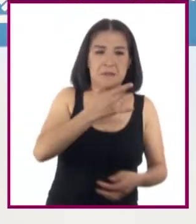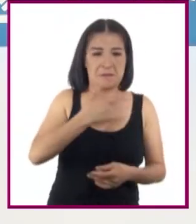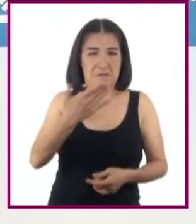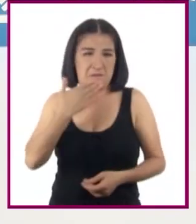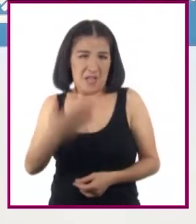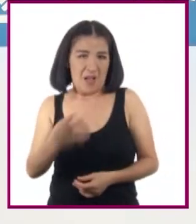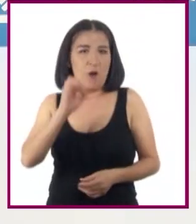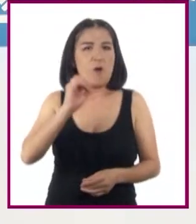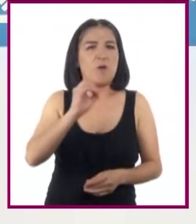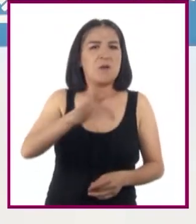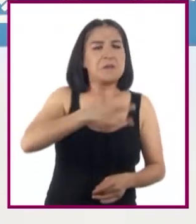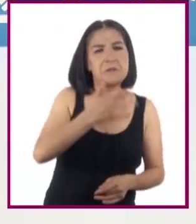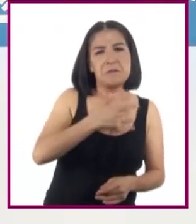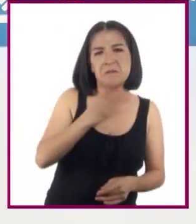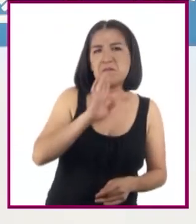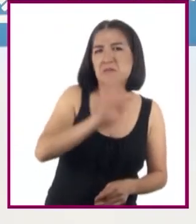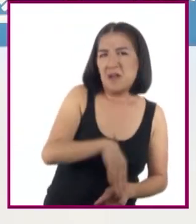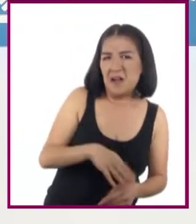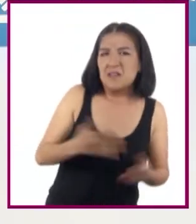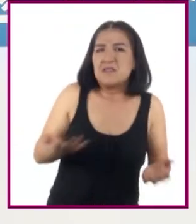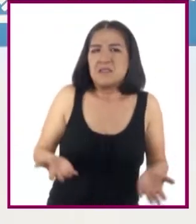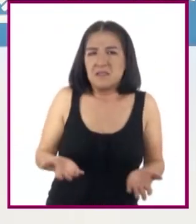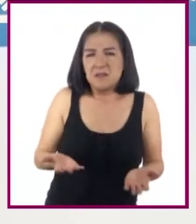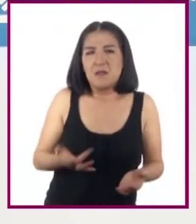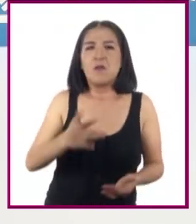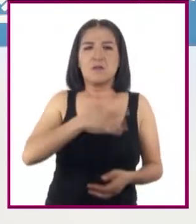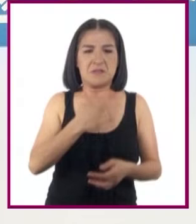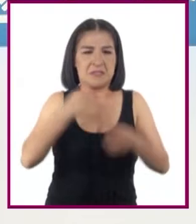bienestar? ¿Te hacen sentir bien o